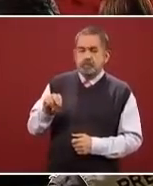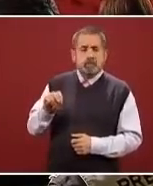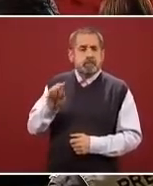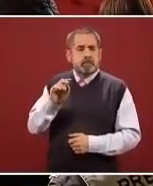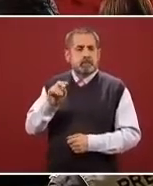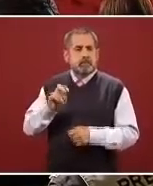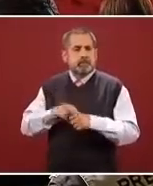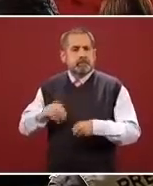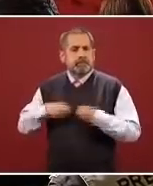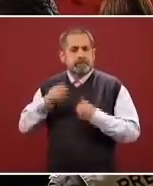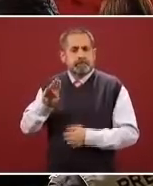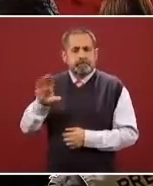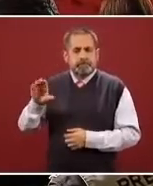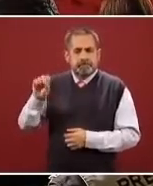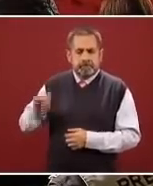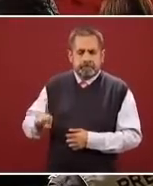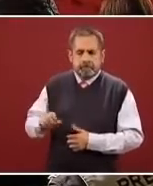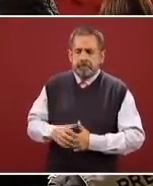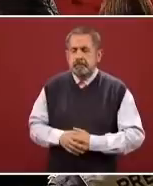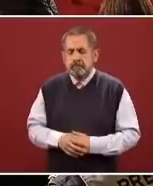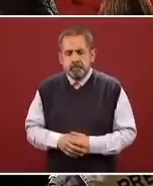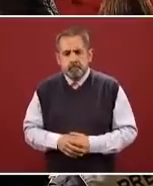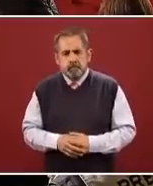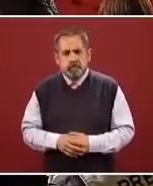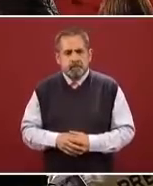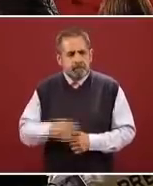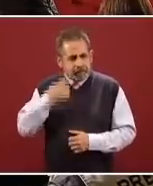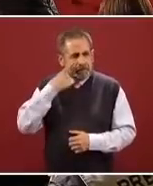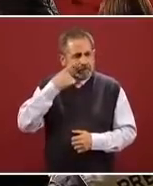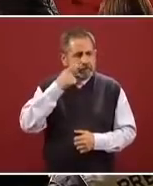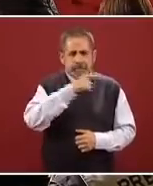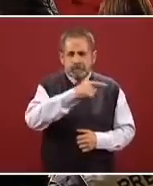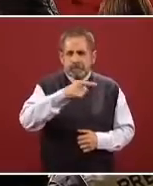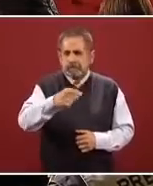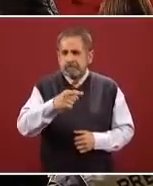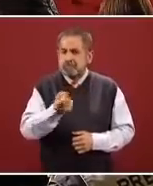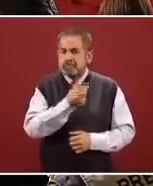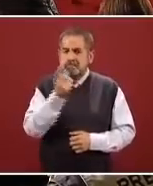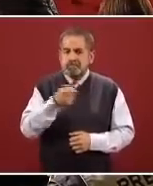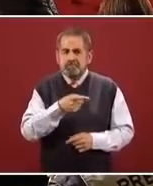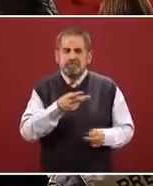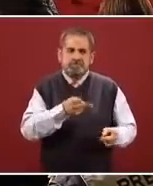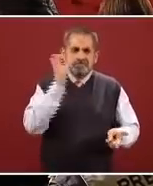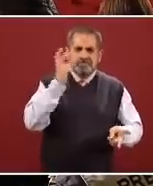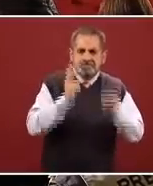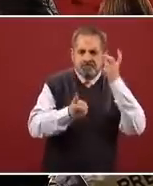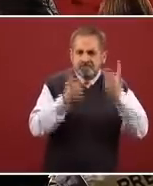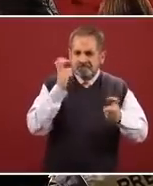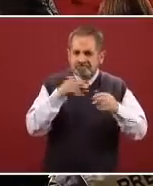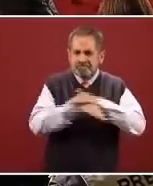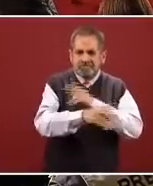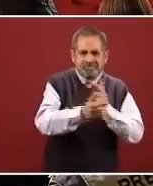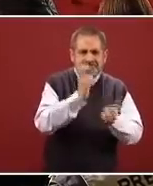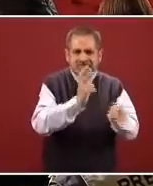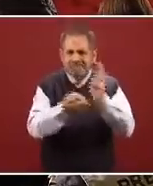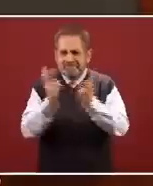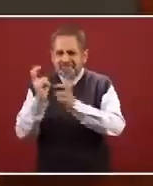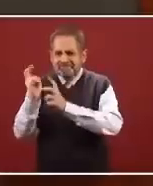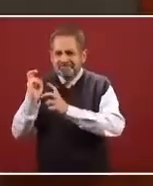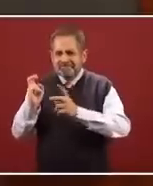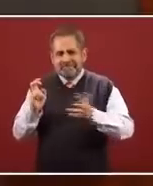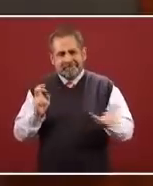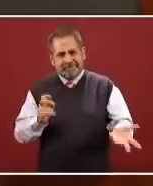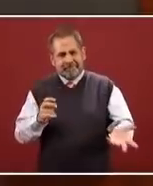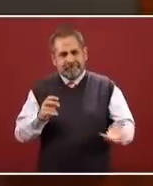Sur. Se ha reportado varios actos de vandalismo, de rapiña y todo lo demás referente al... Estamos